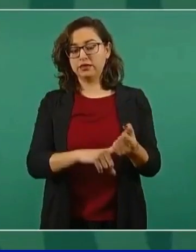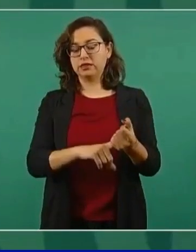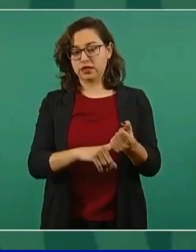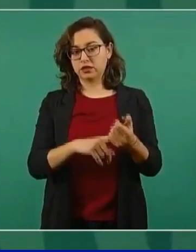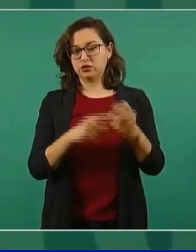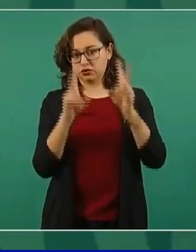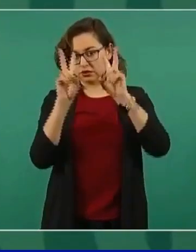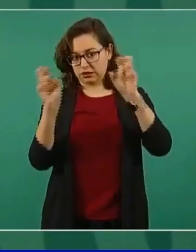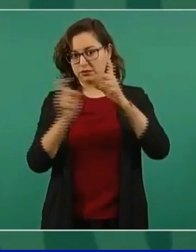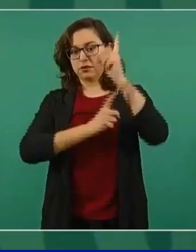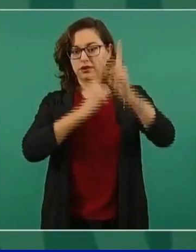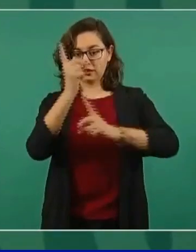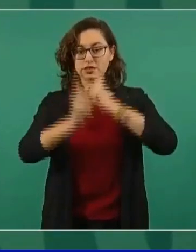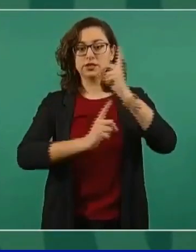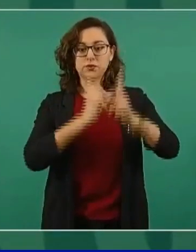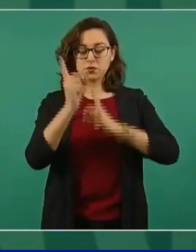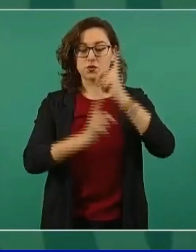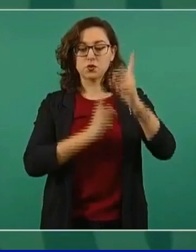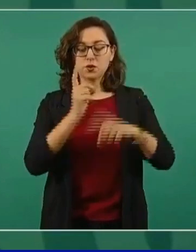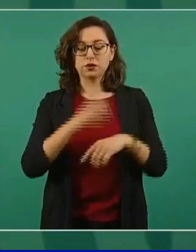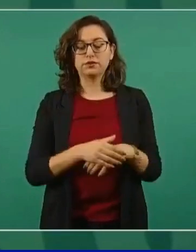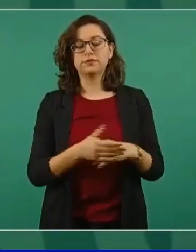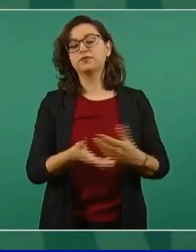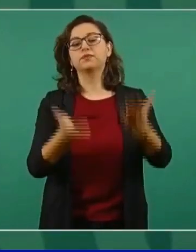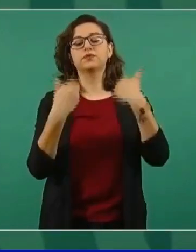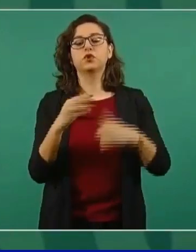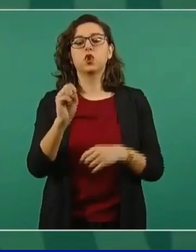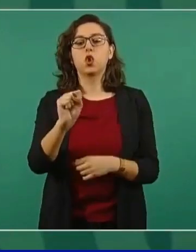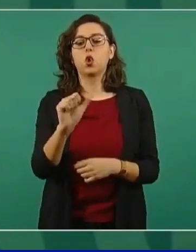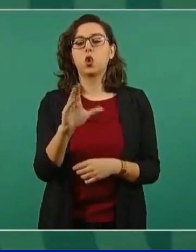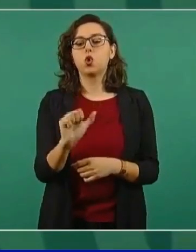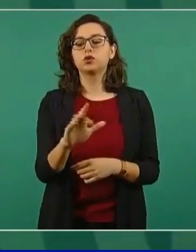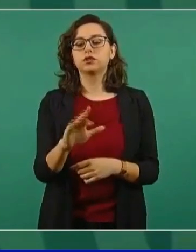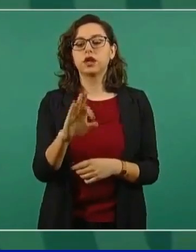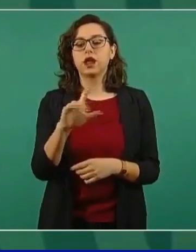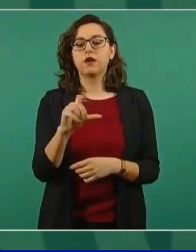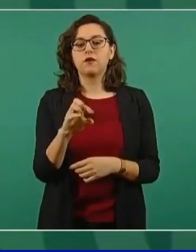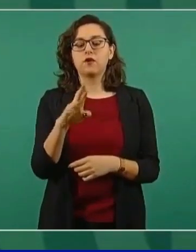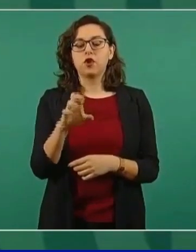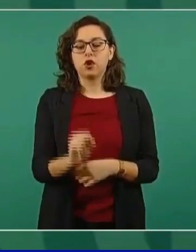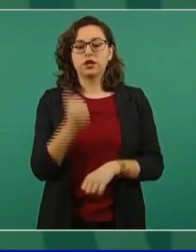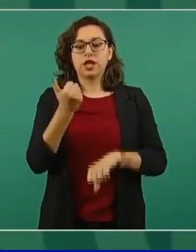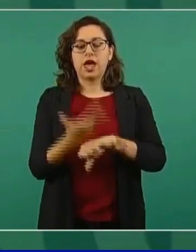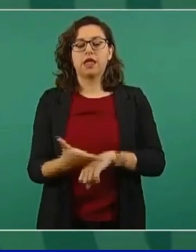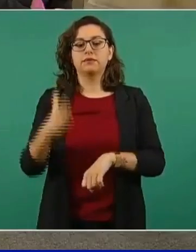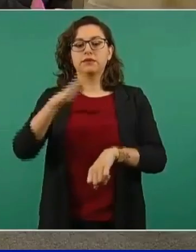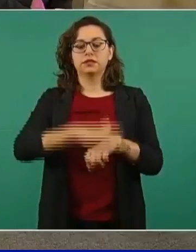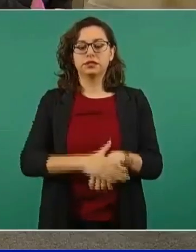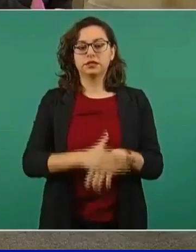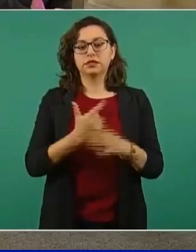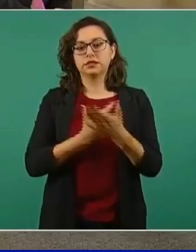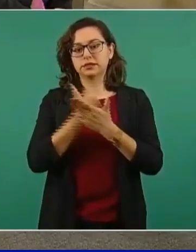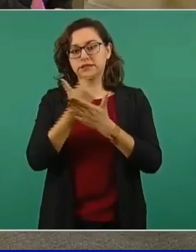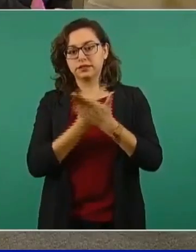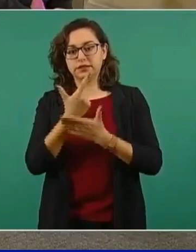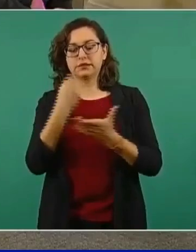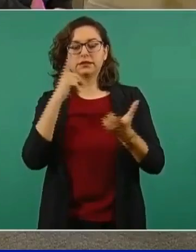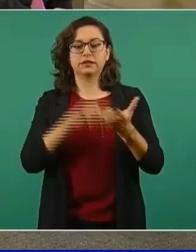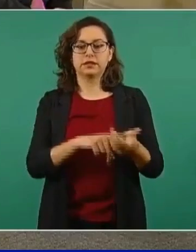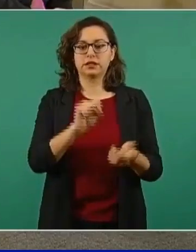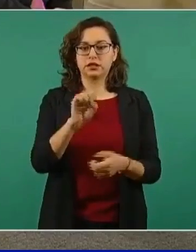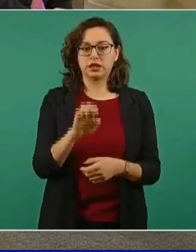al deporte. Óscar Flores Jiménez, que es el titular de Administración y Finanzas de la Secretaría de Educación